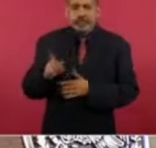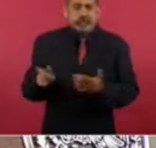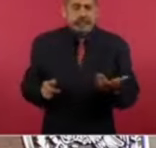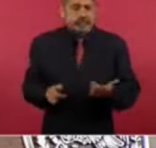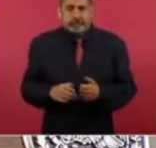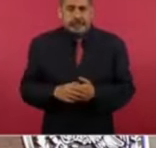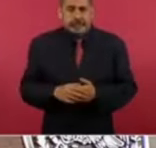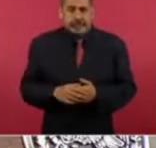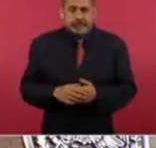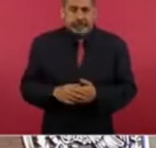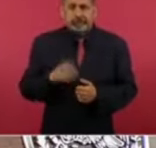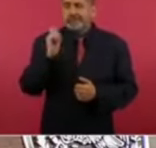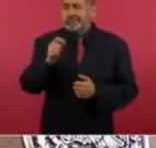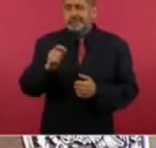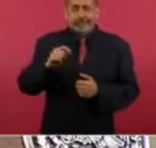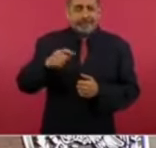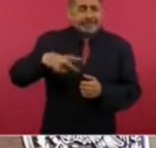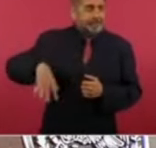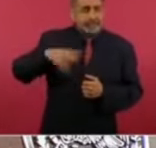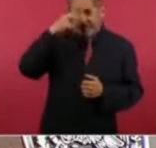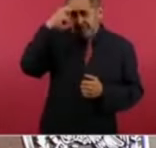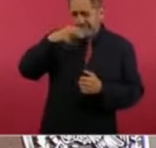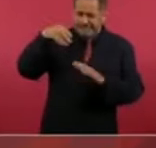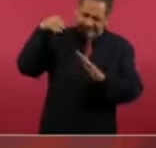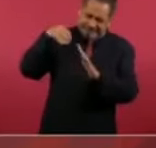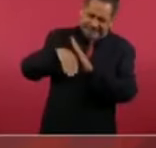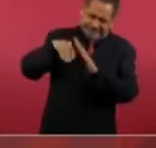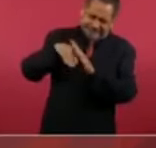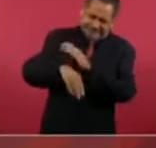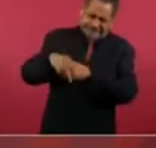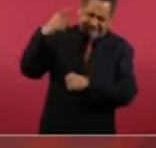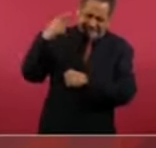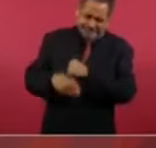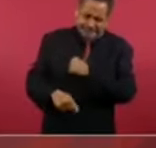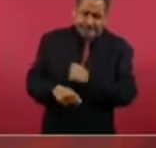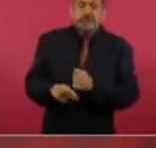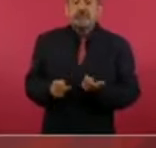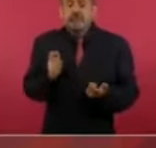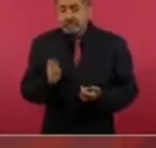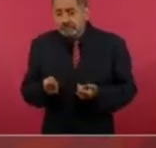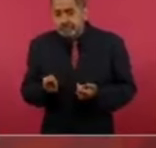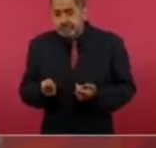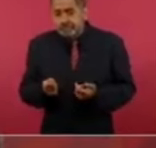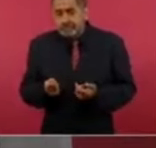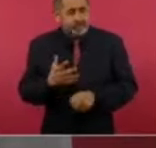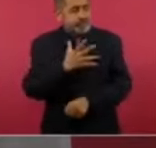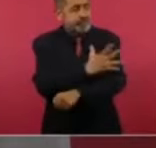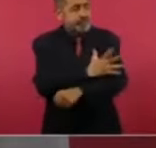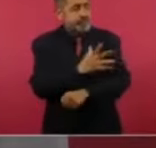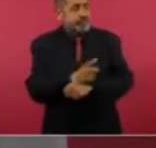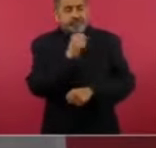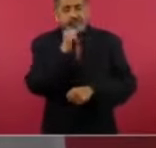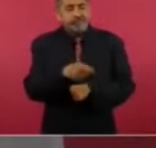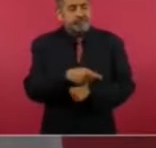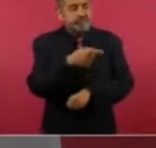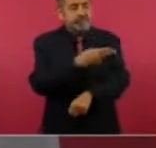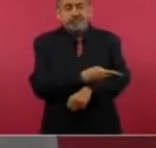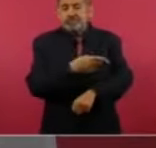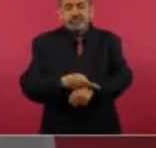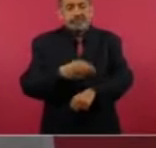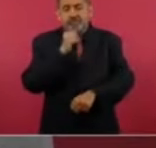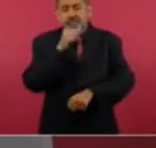Porque nada ha dañado más a México que la deshonestidad de los